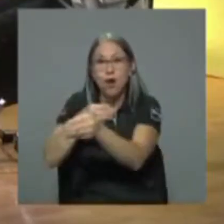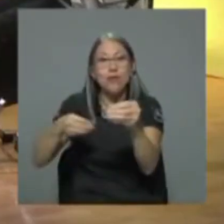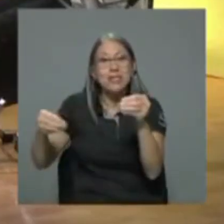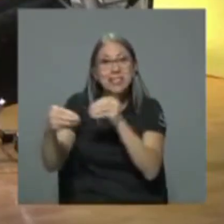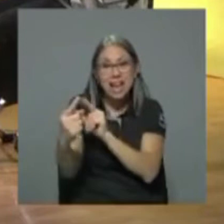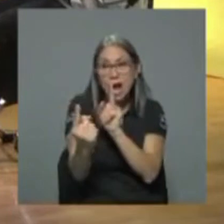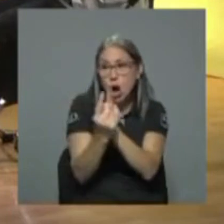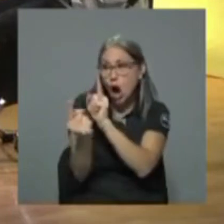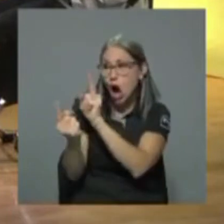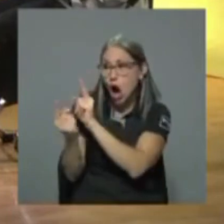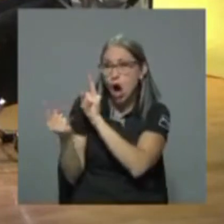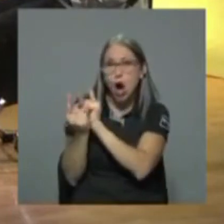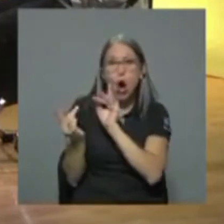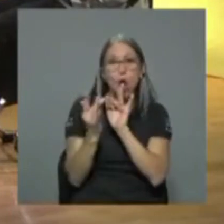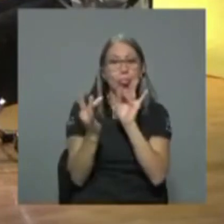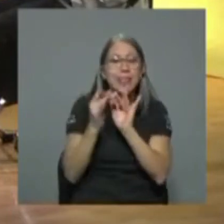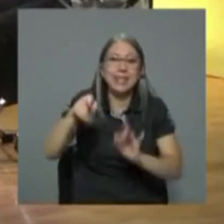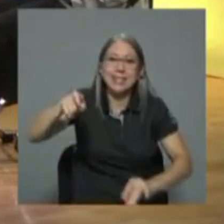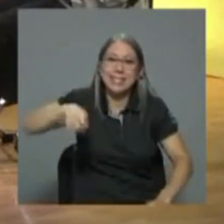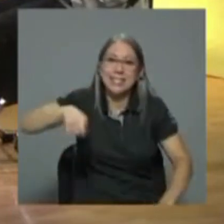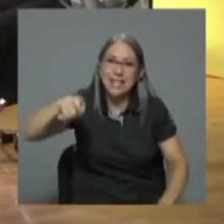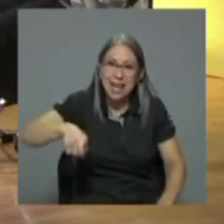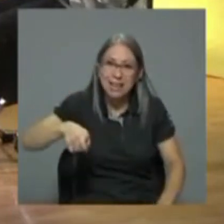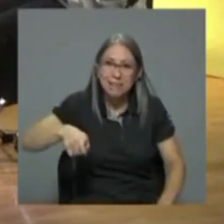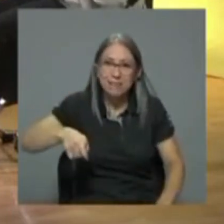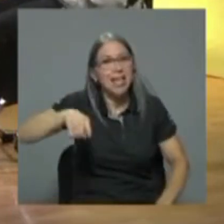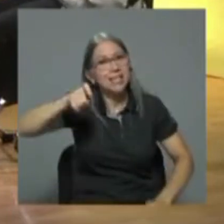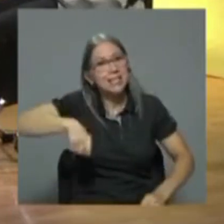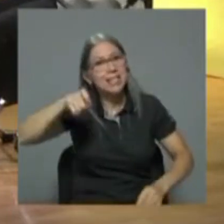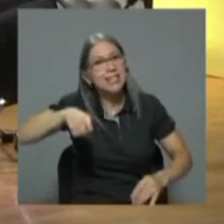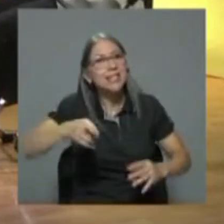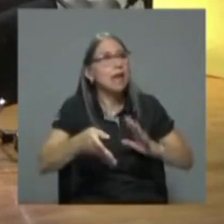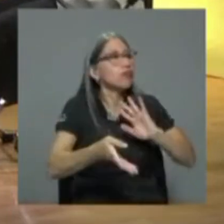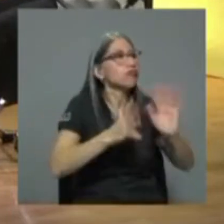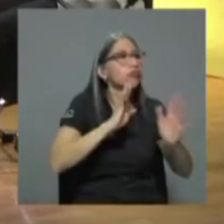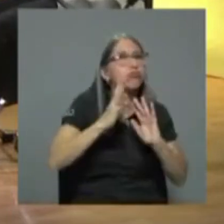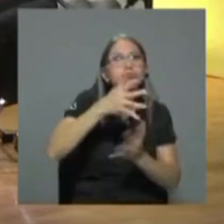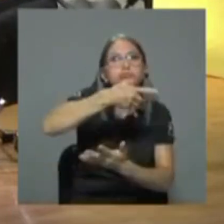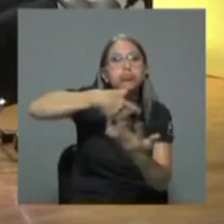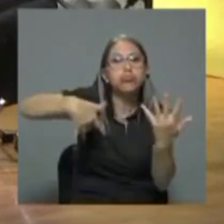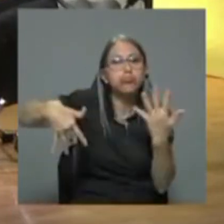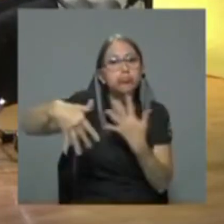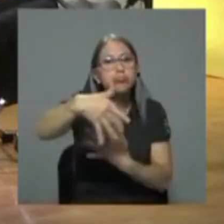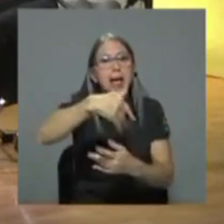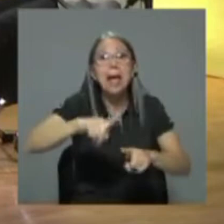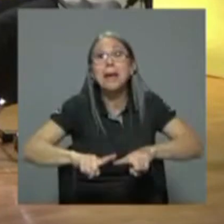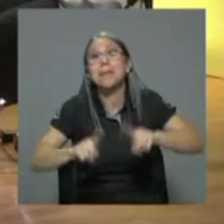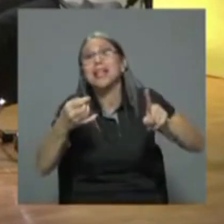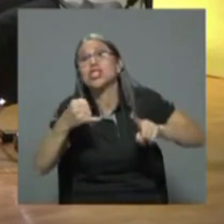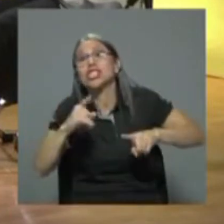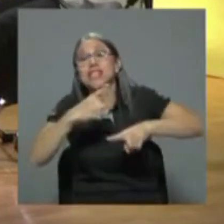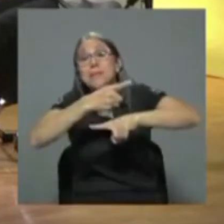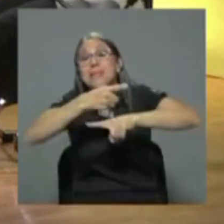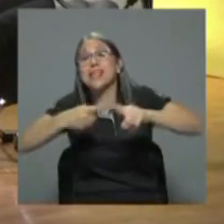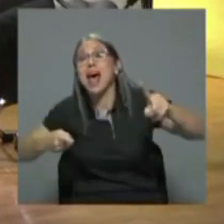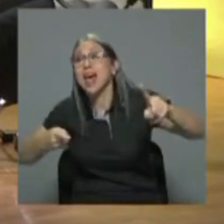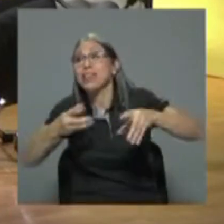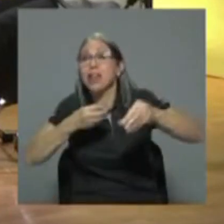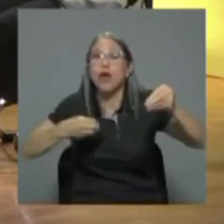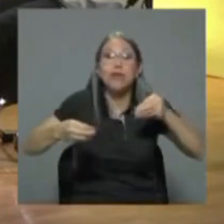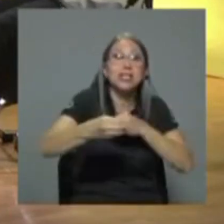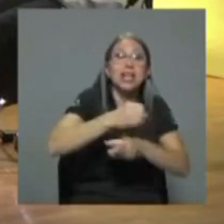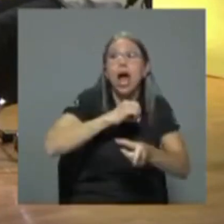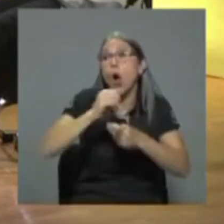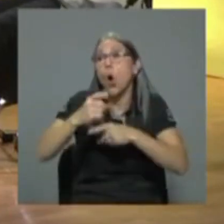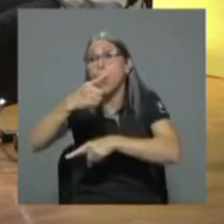necesario, esa discusión en un salón es necesaria, pero si la mitad de la oficina o la mitad del personal está en la